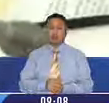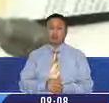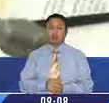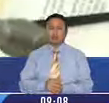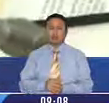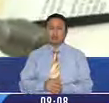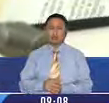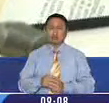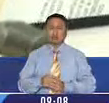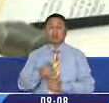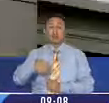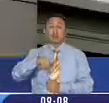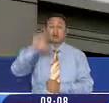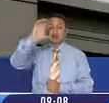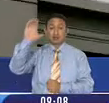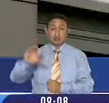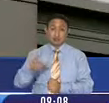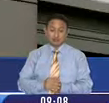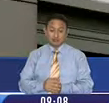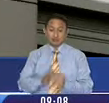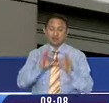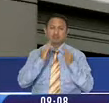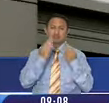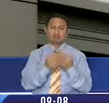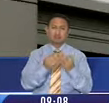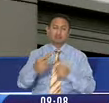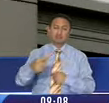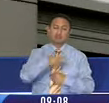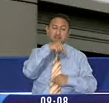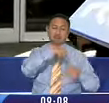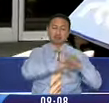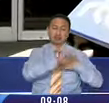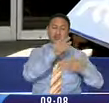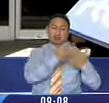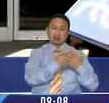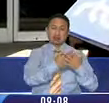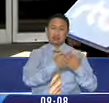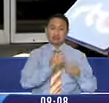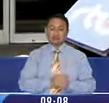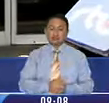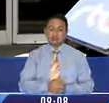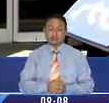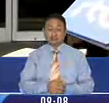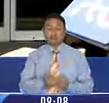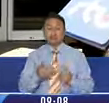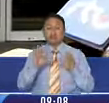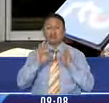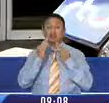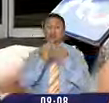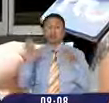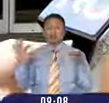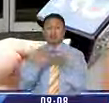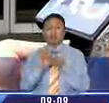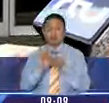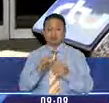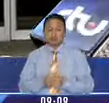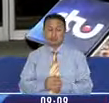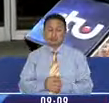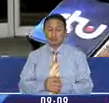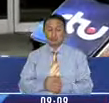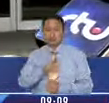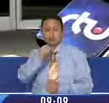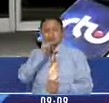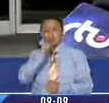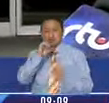Lorenzo, Manta, entre otros, con familiares y procesados por narcotráfico. Relaciones pues familiares, nexos con